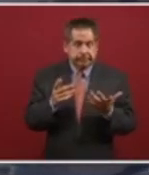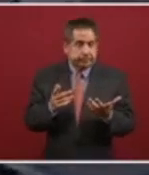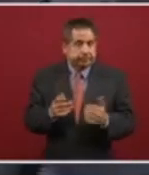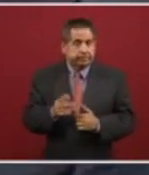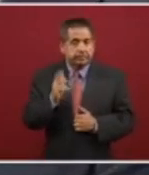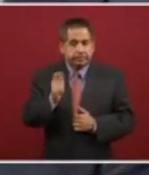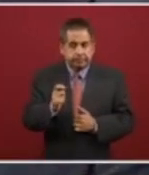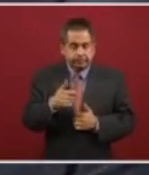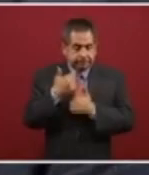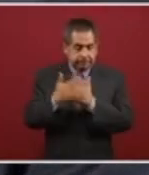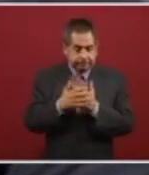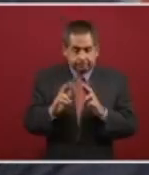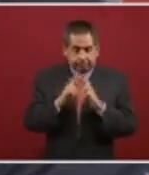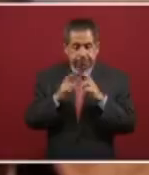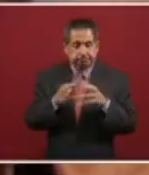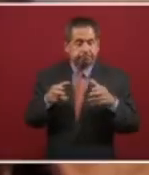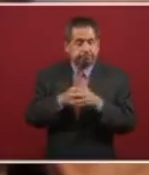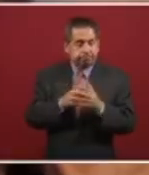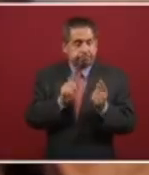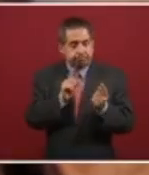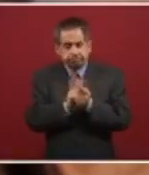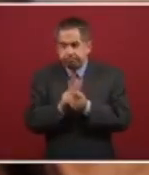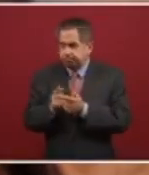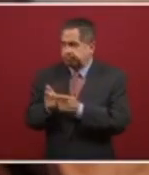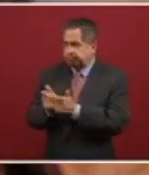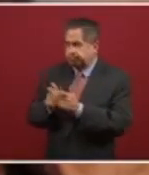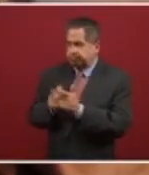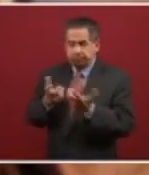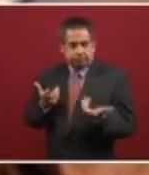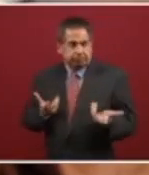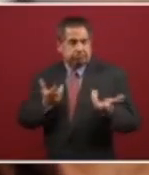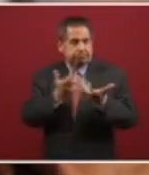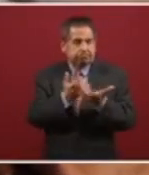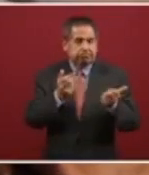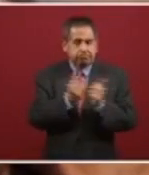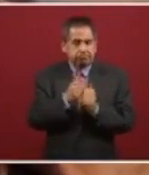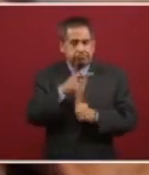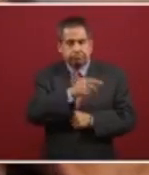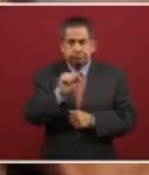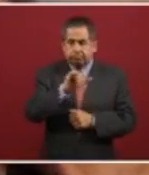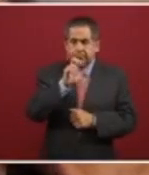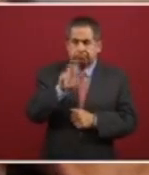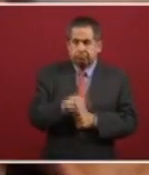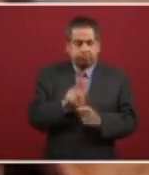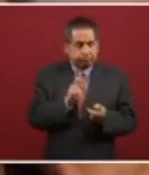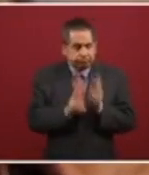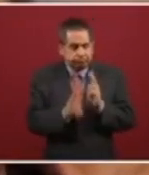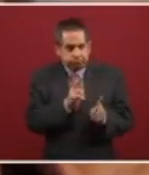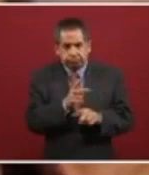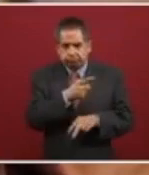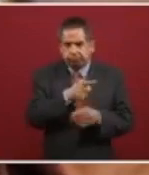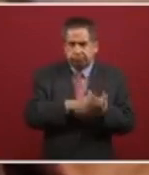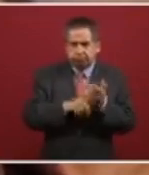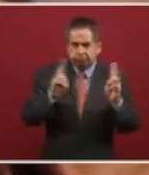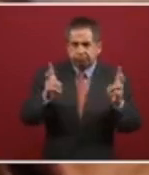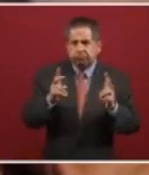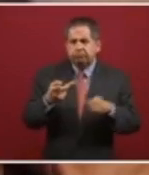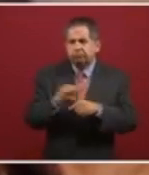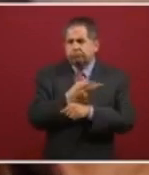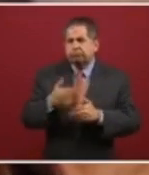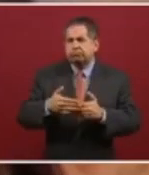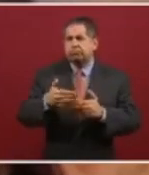a reunirse o iba a enviar una comisión con el Poder Judicial para tratar este tema? ¿Cuál es el avance